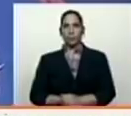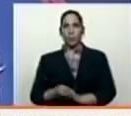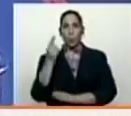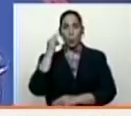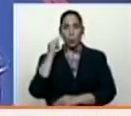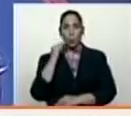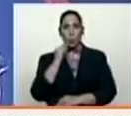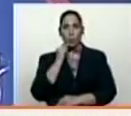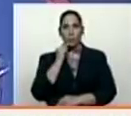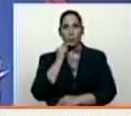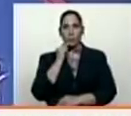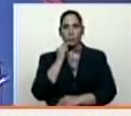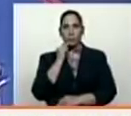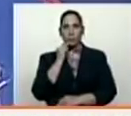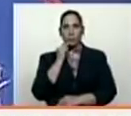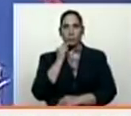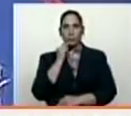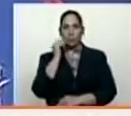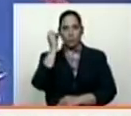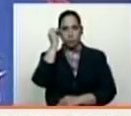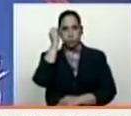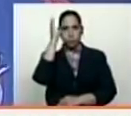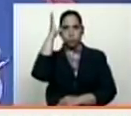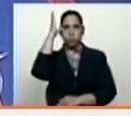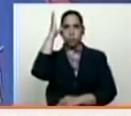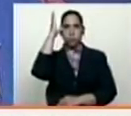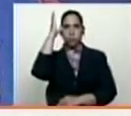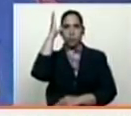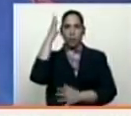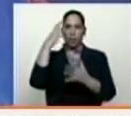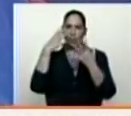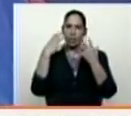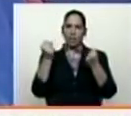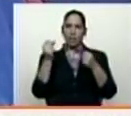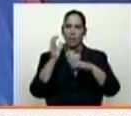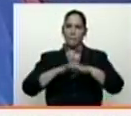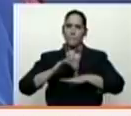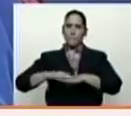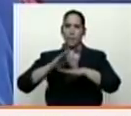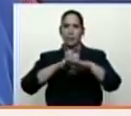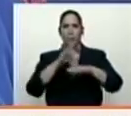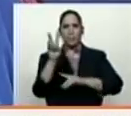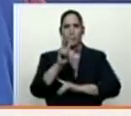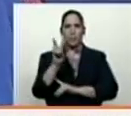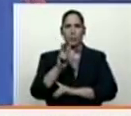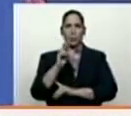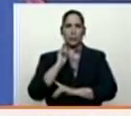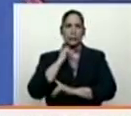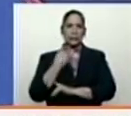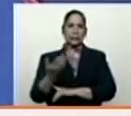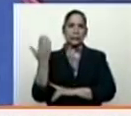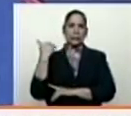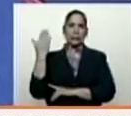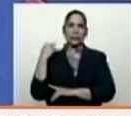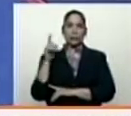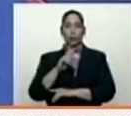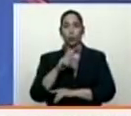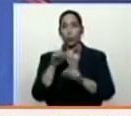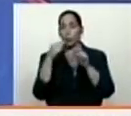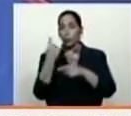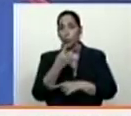fue capaz de entender lo que pasaba en Venezuela, pero no solo quedarse en